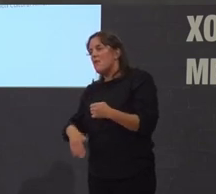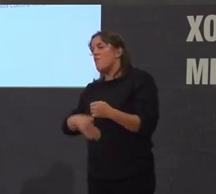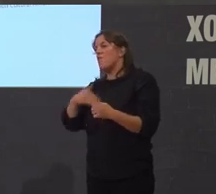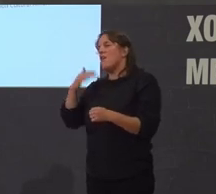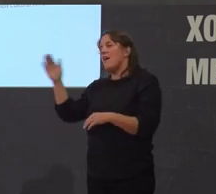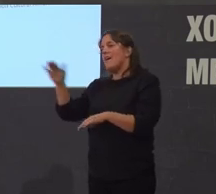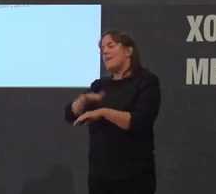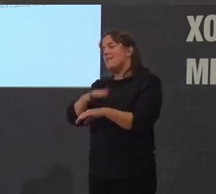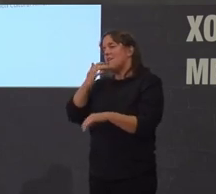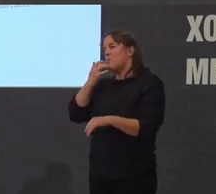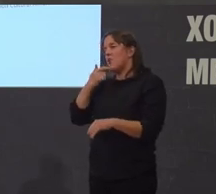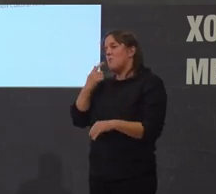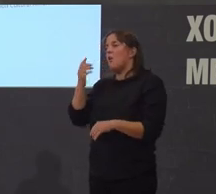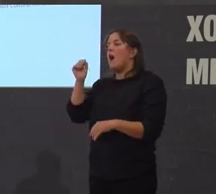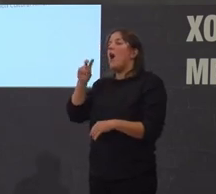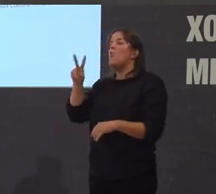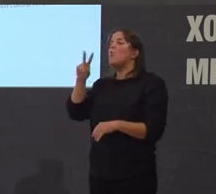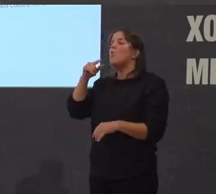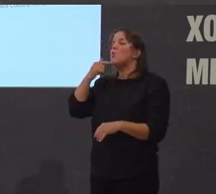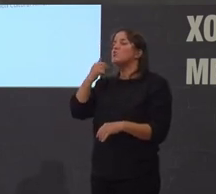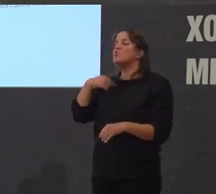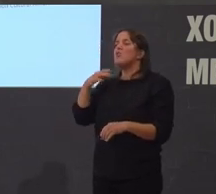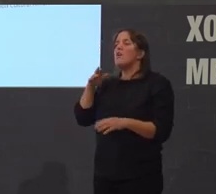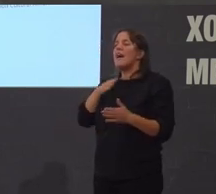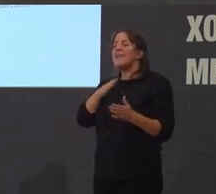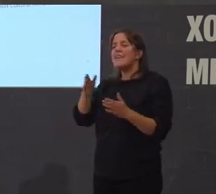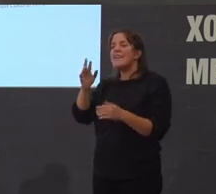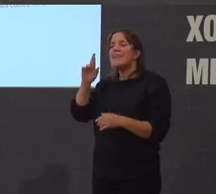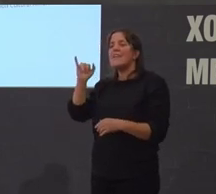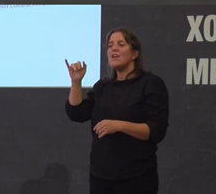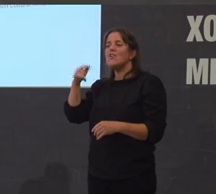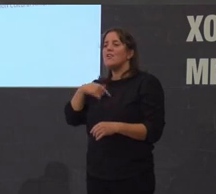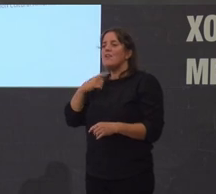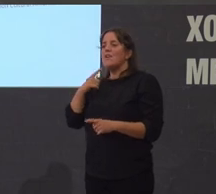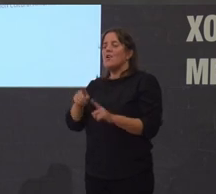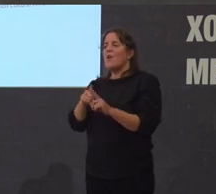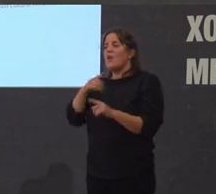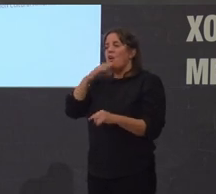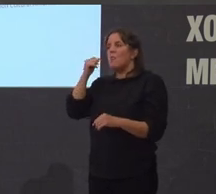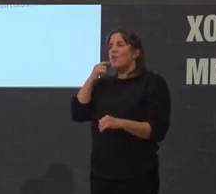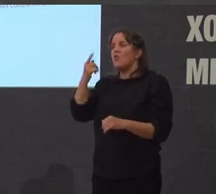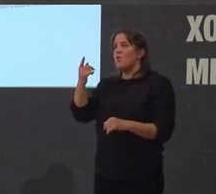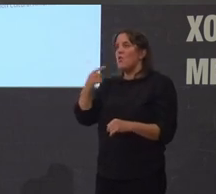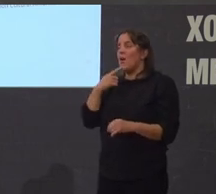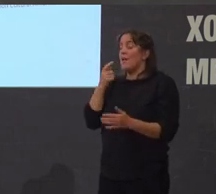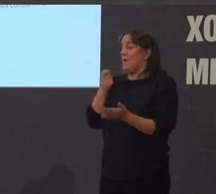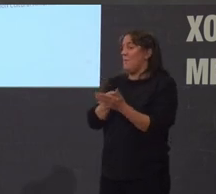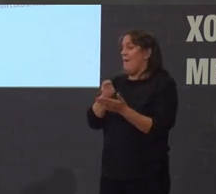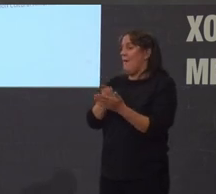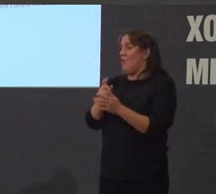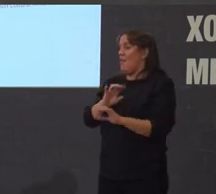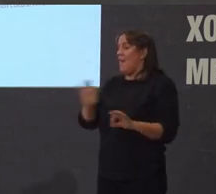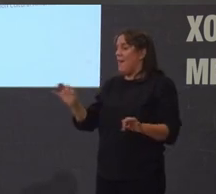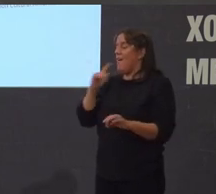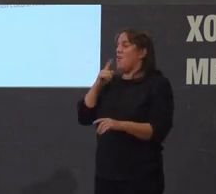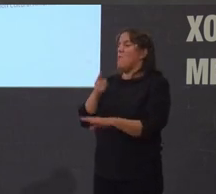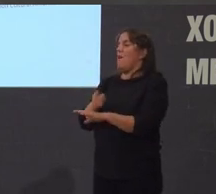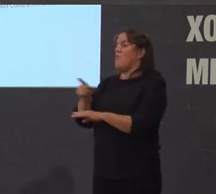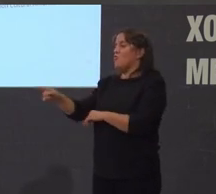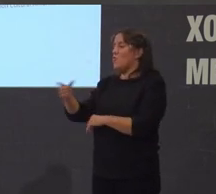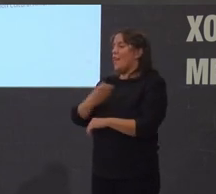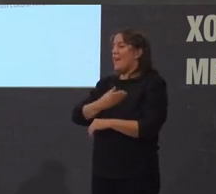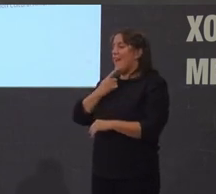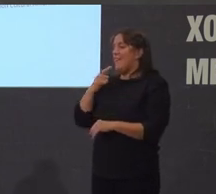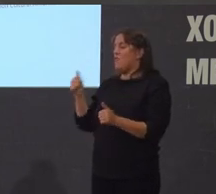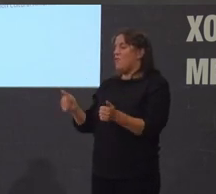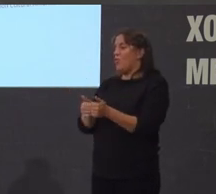por ejemplo augusto ríos que con olvido inexcusable de sus deberes de español y de sus obligaciones de alcalde en funciones